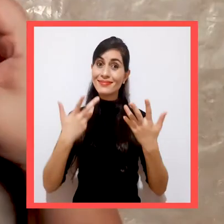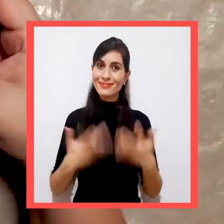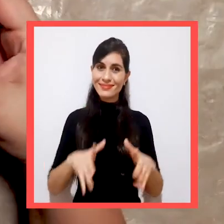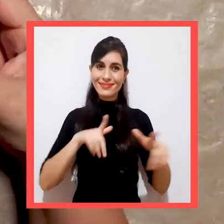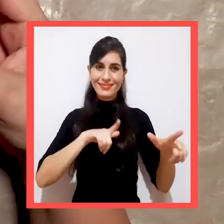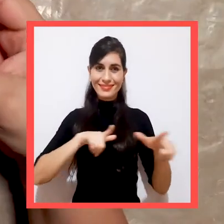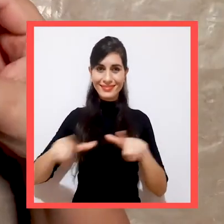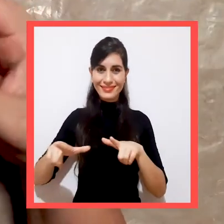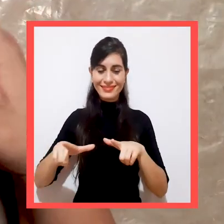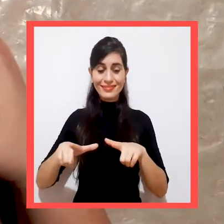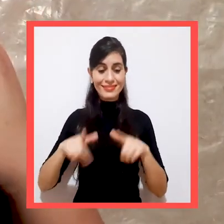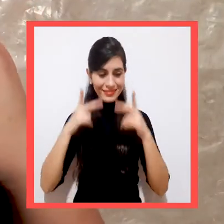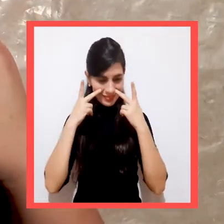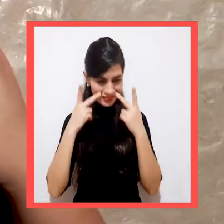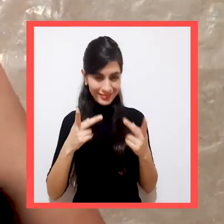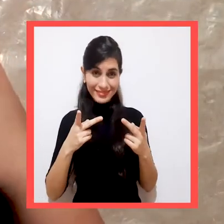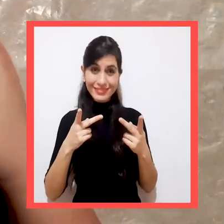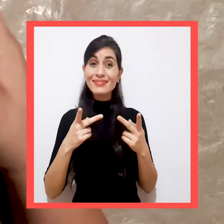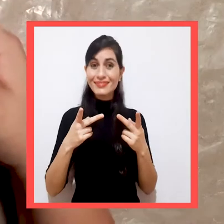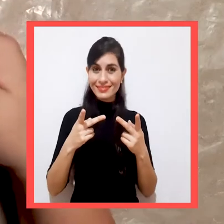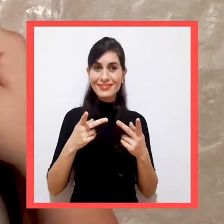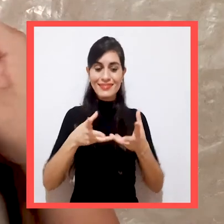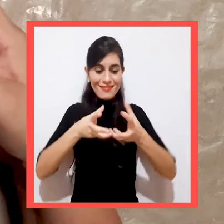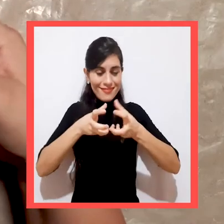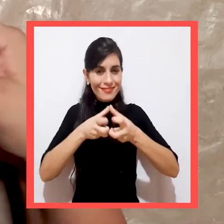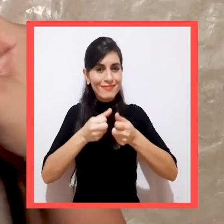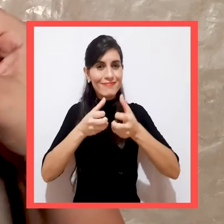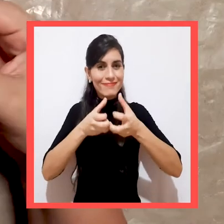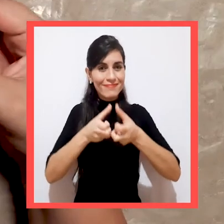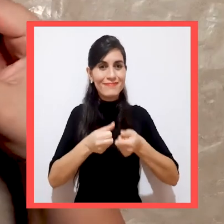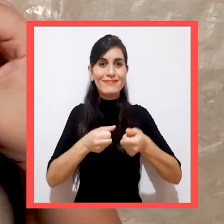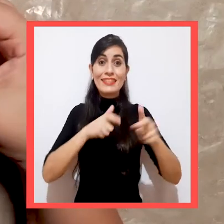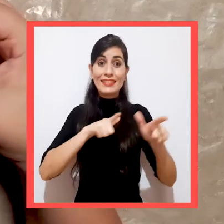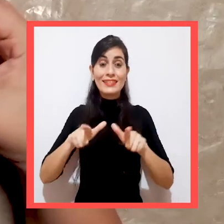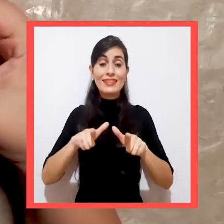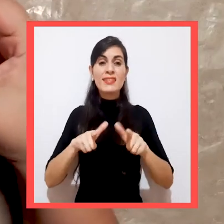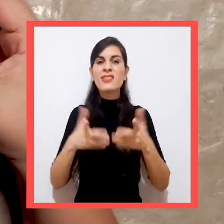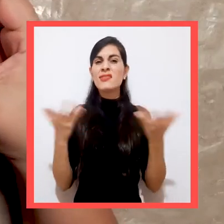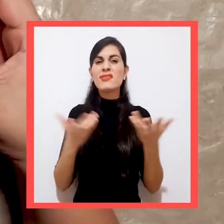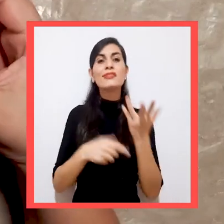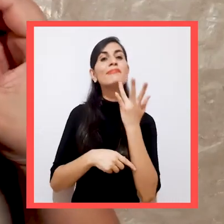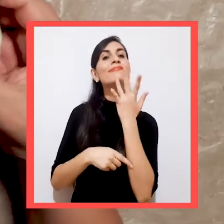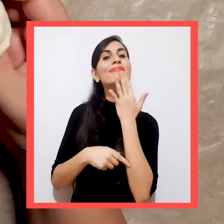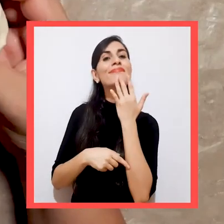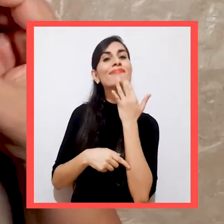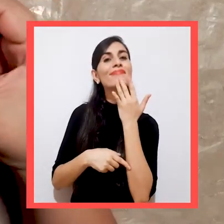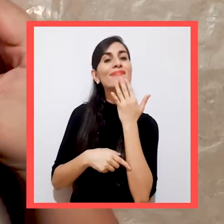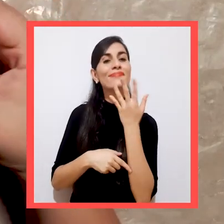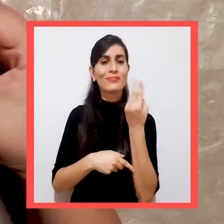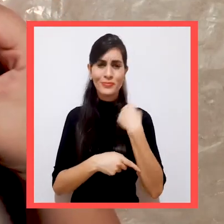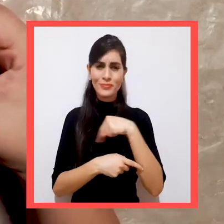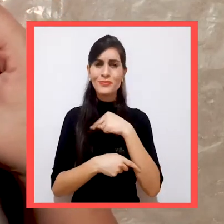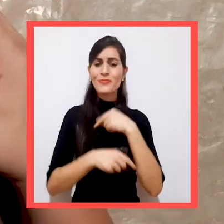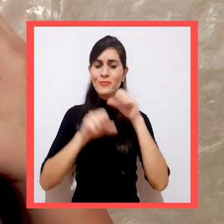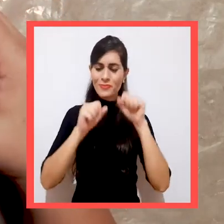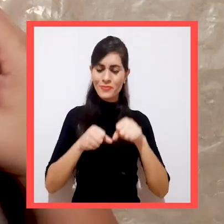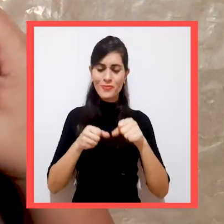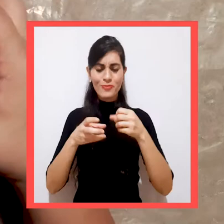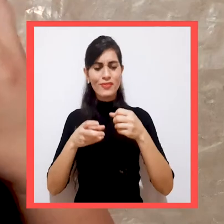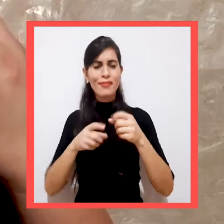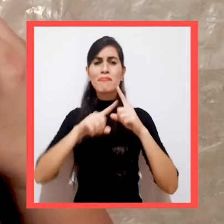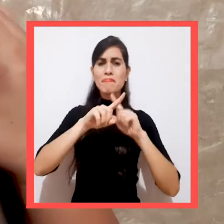Ya tengo acá una masa lista. El siguiente paso es darle color. Con eso podemos